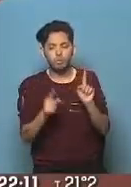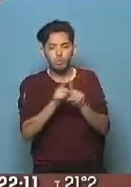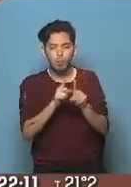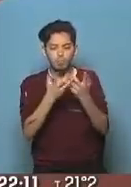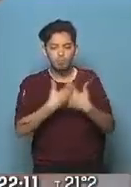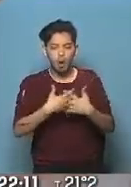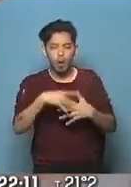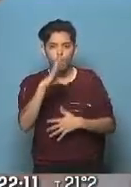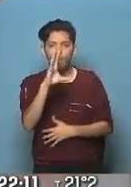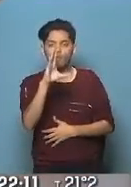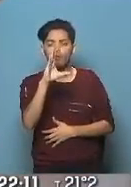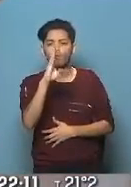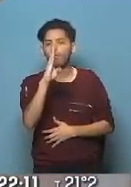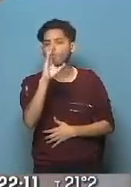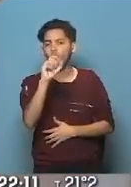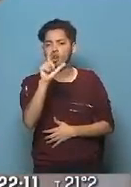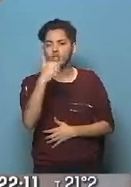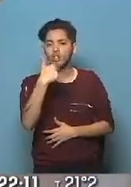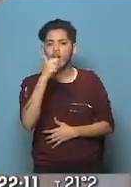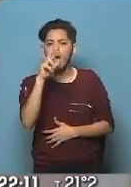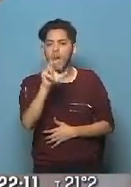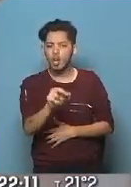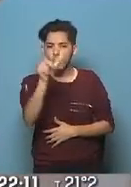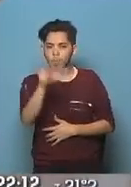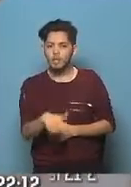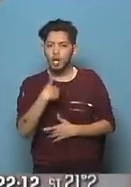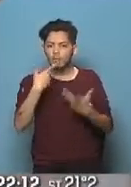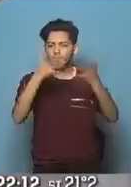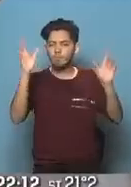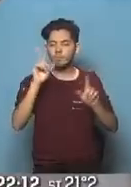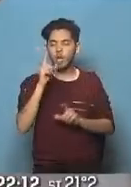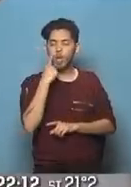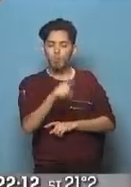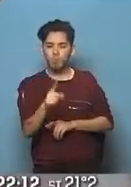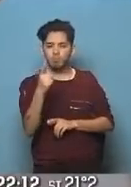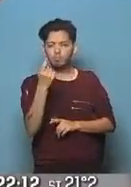que llaman la atención, que van más allá de lo que uno conoce de Bolsonaro y se difunden, que tienen que ver también